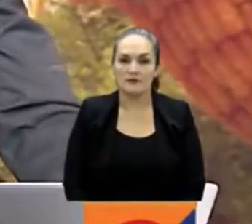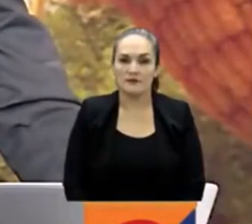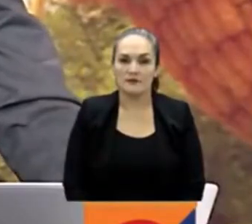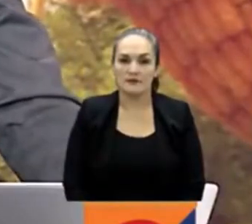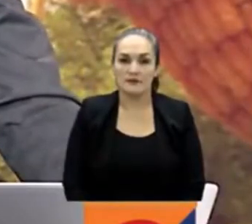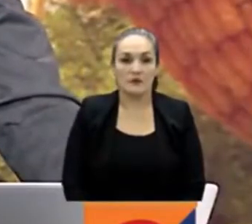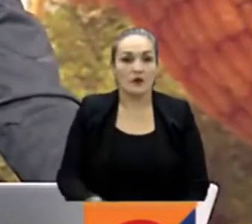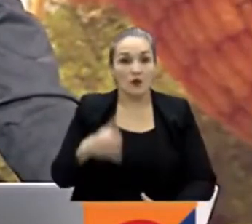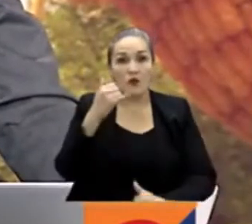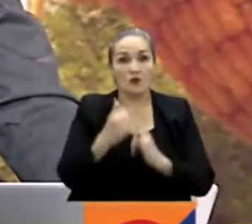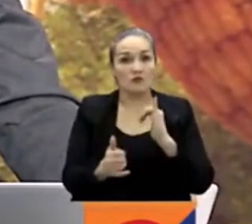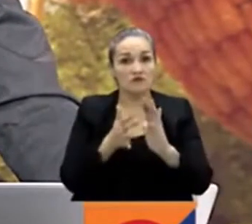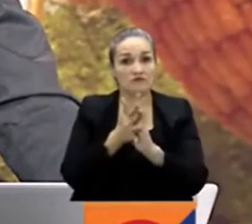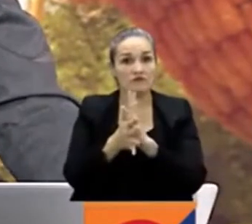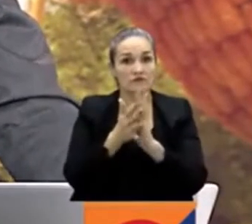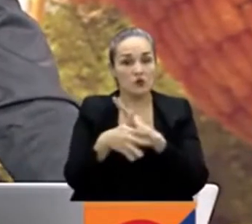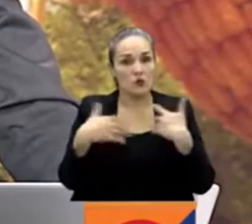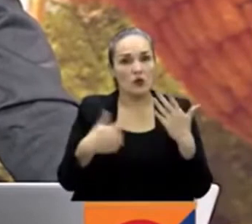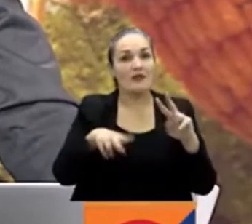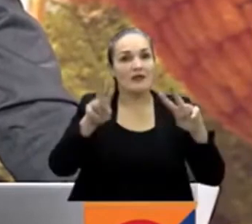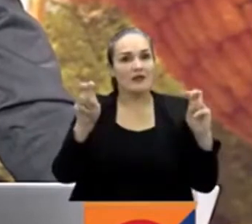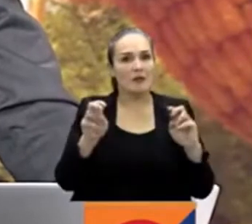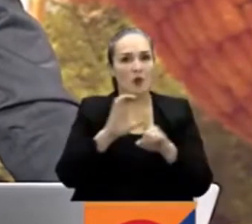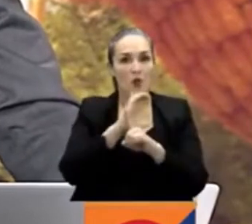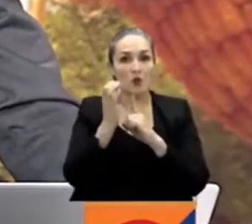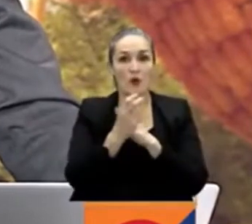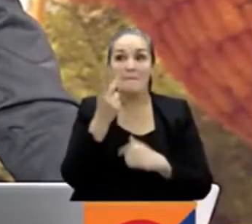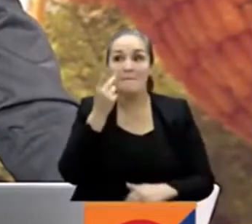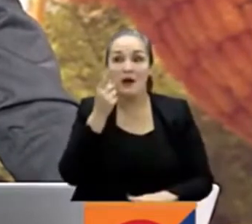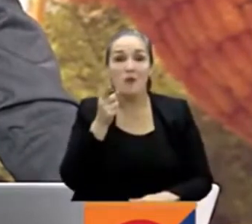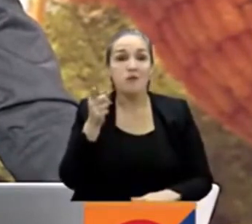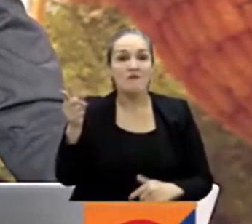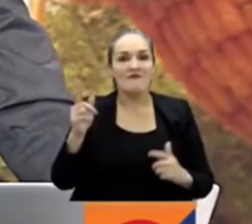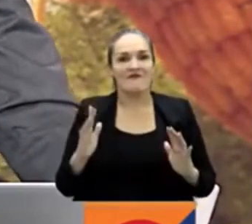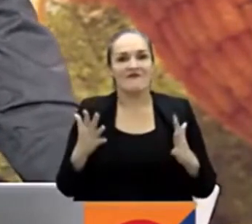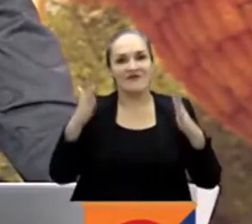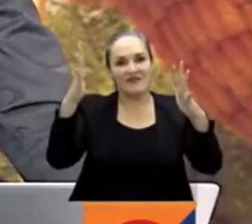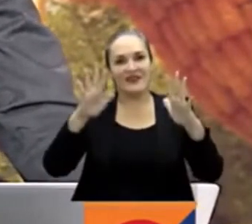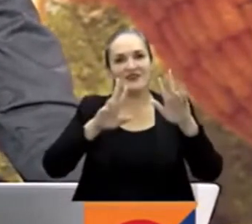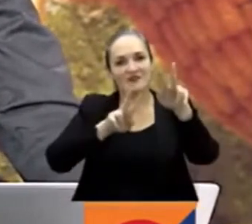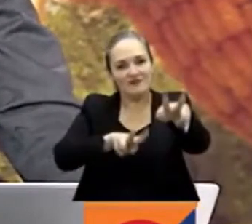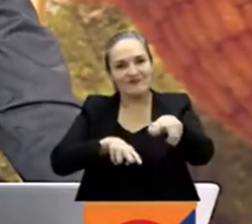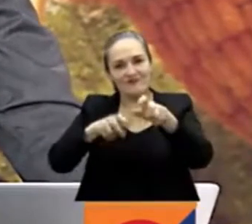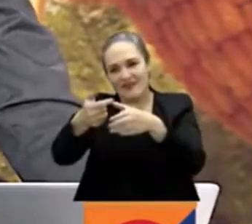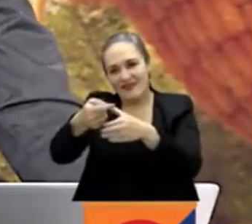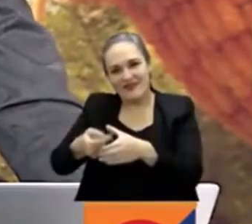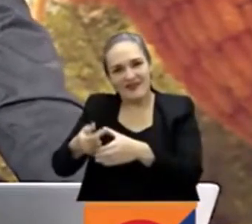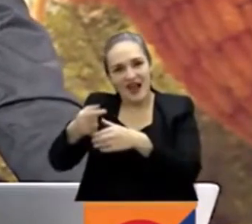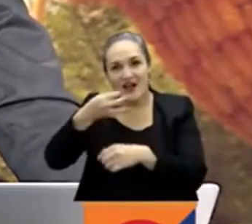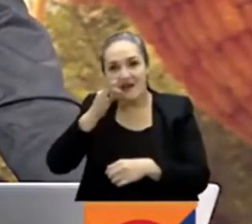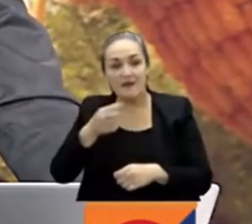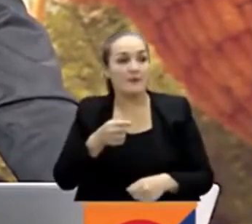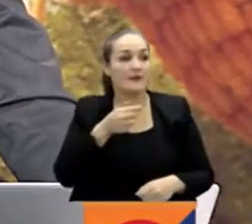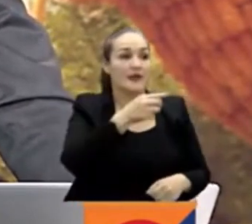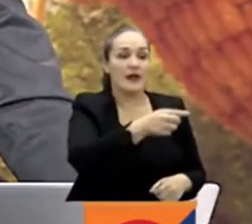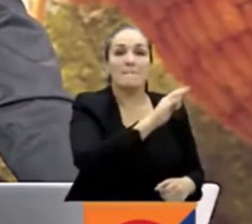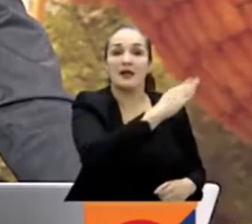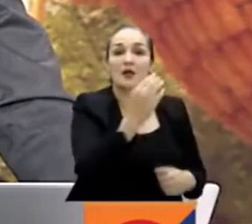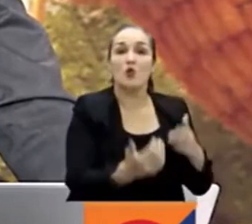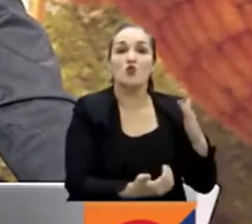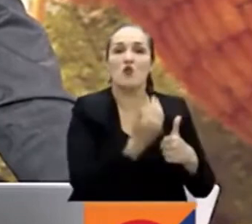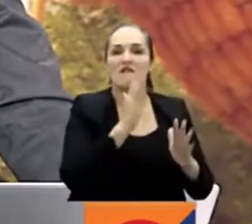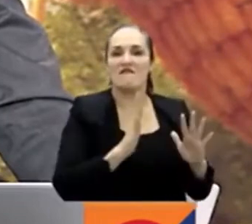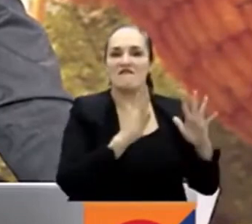Para terminar, les tenemos una variada agenda cultural. En Pereira continúan las fiestas de la cosecha, en Barranquilla arranca la fiesta del sabor y en San